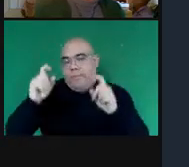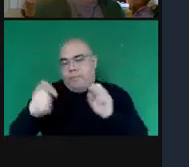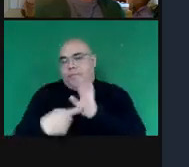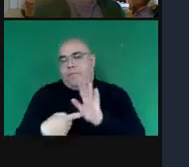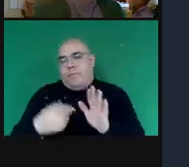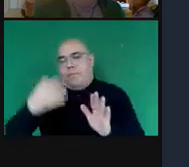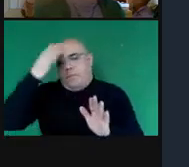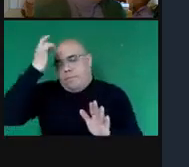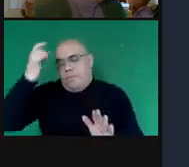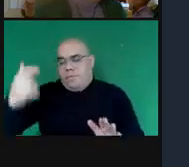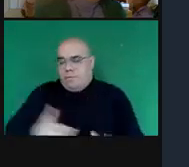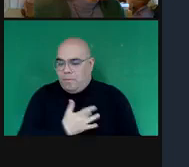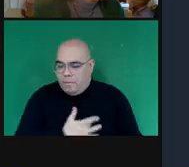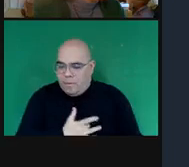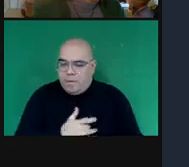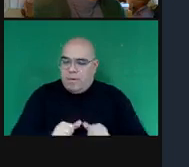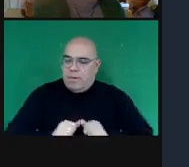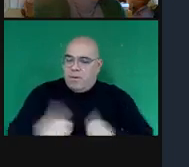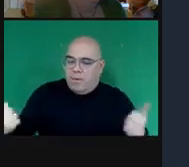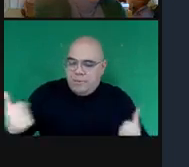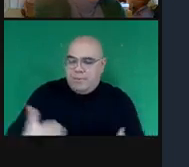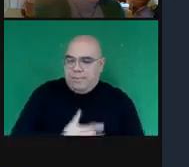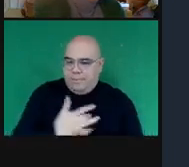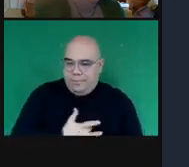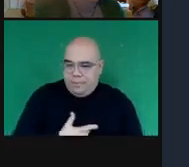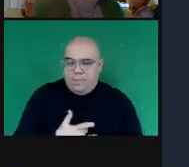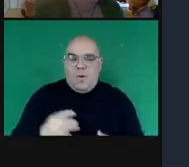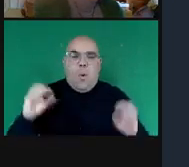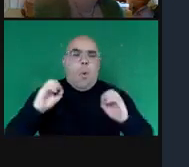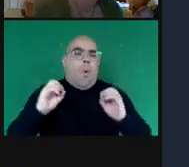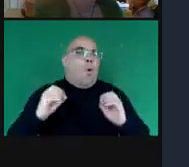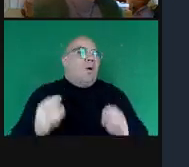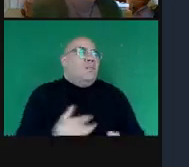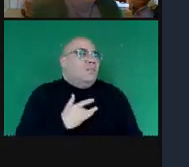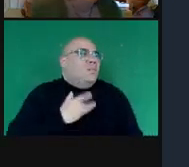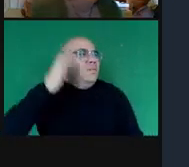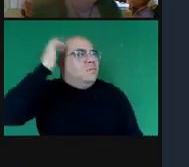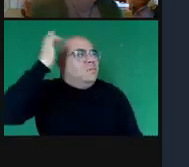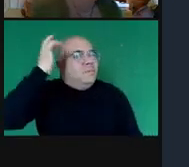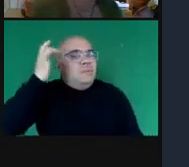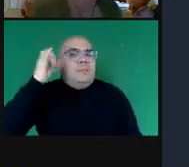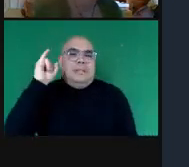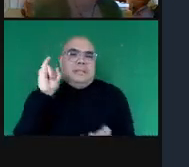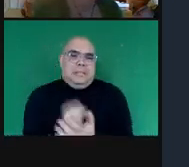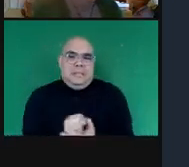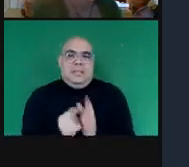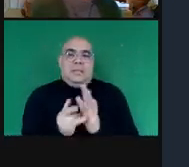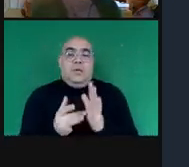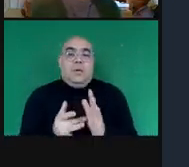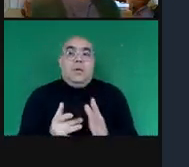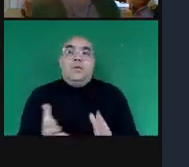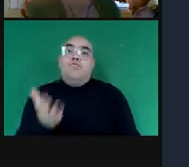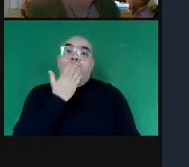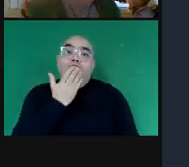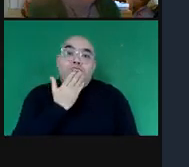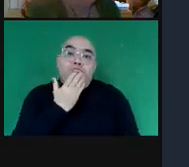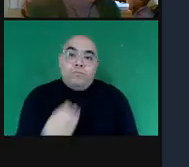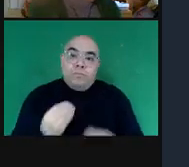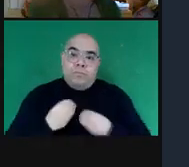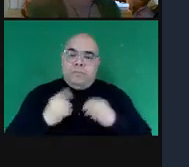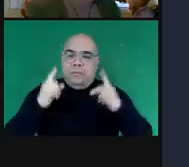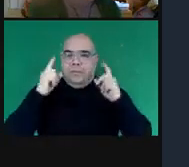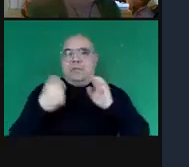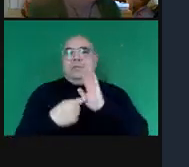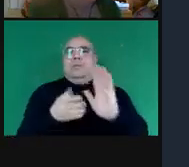se sienten, cómo se sienten o por qué se sienten así. Entonces, no es suficiente lo que les enseñamos acerca del